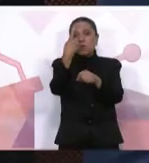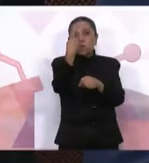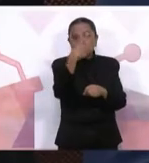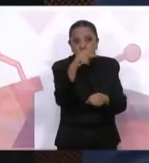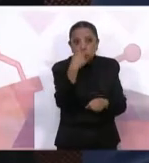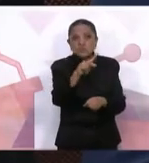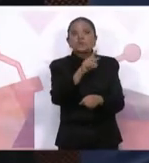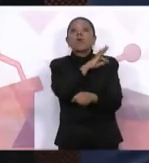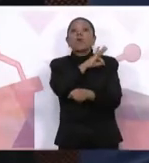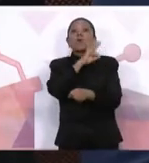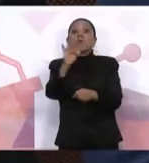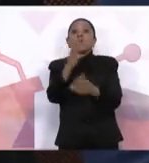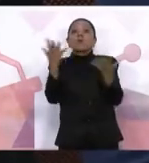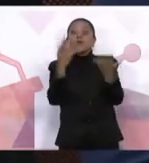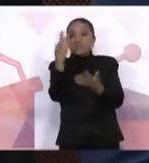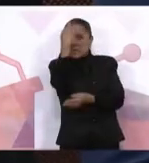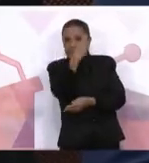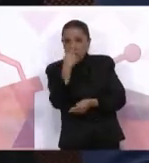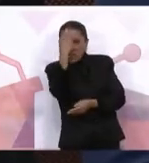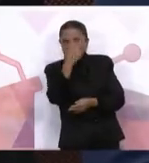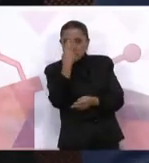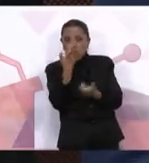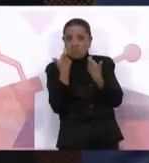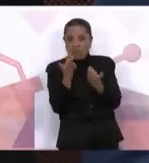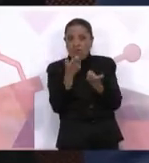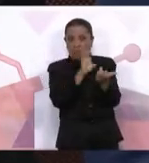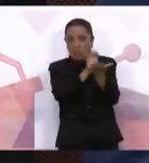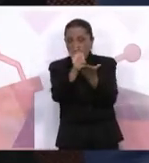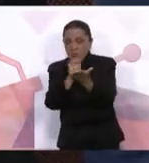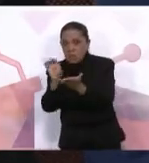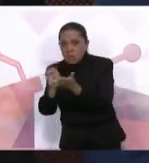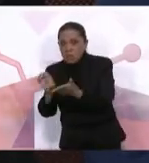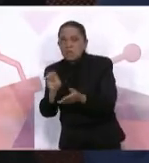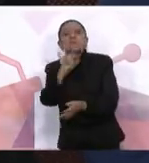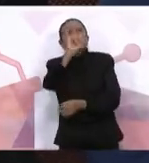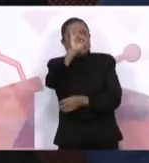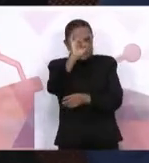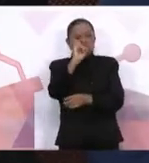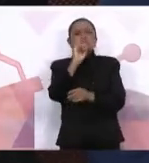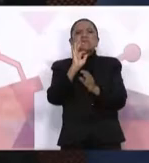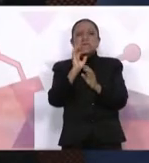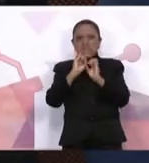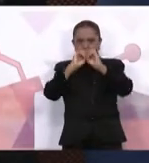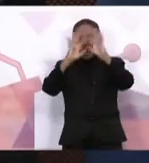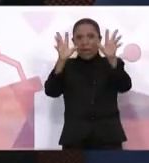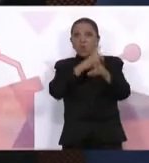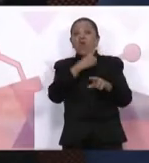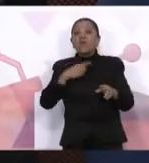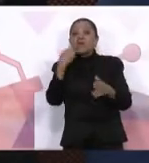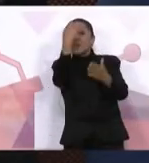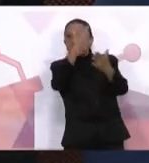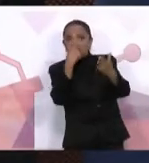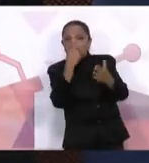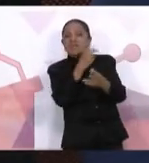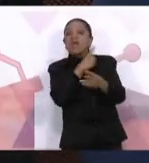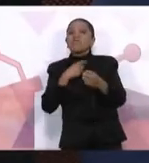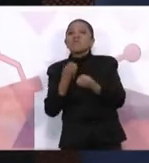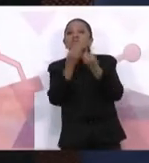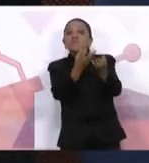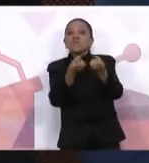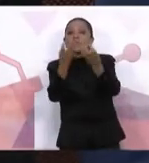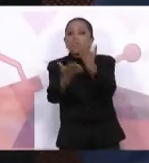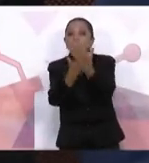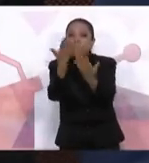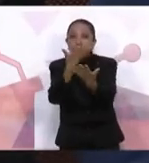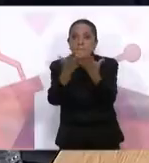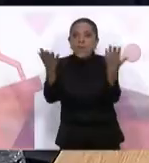unidos por morelos por supuesto que si eso se tiene que revisar y tiene que llegar a las manos de las personas que más lo necesitan eso no